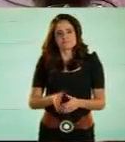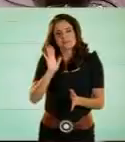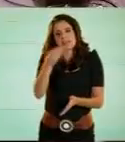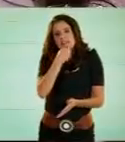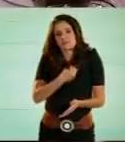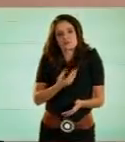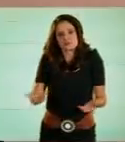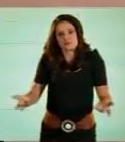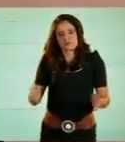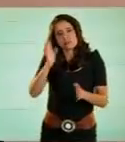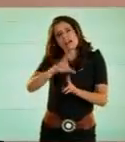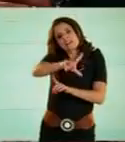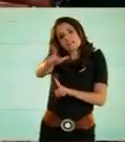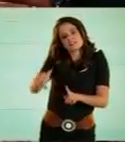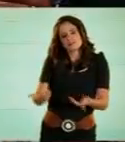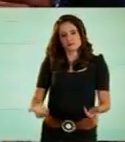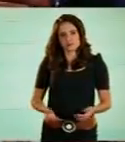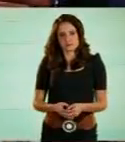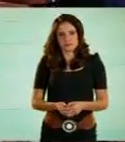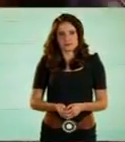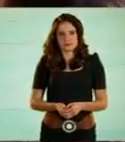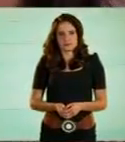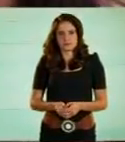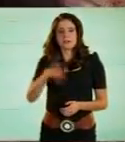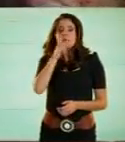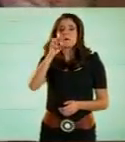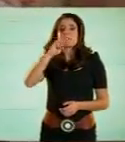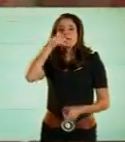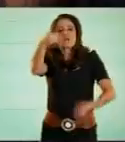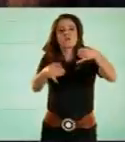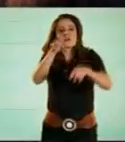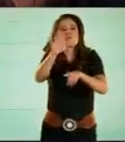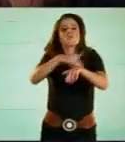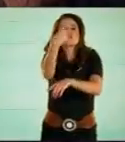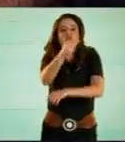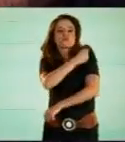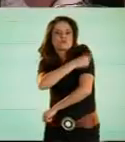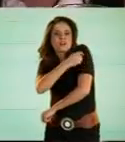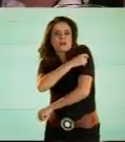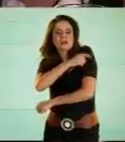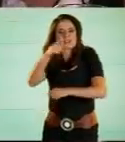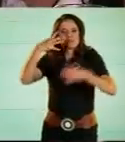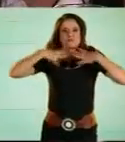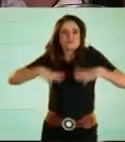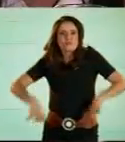Pues ya ni modo, ya será después. Los padres te juzgaron por tu apariencia, por tu tatuaje.